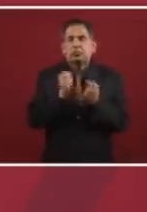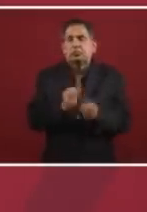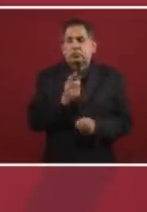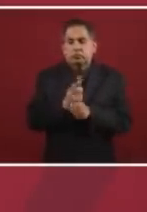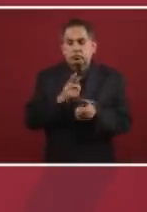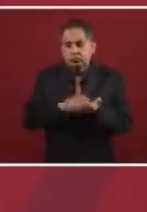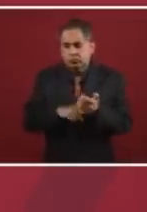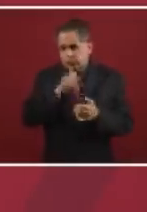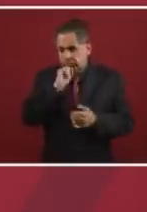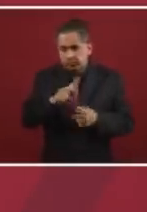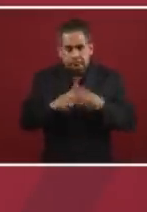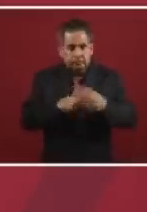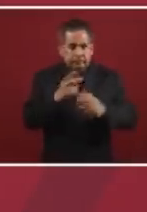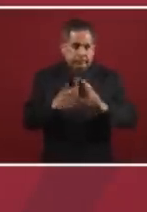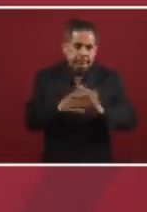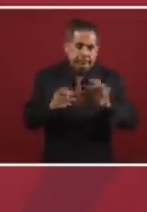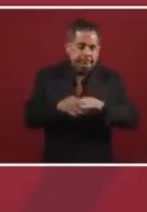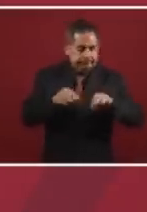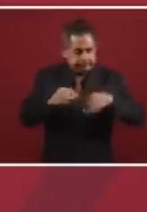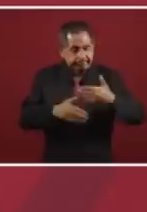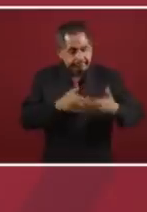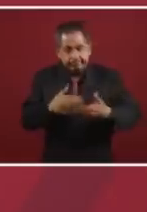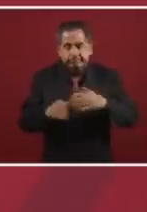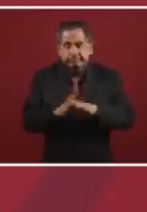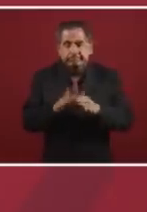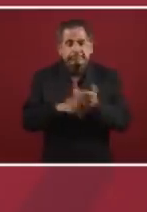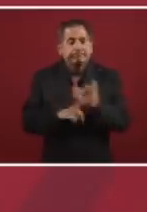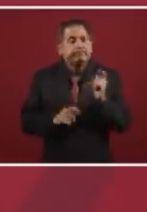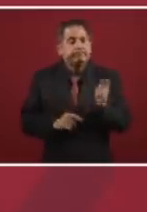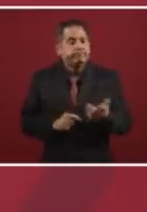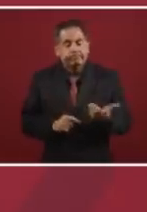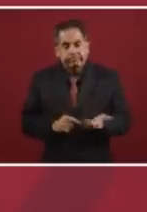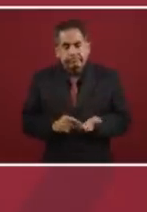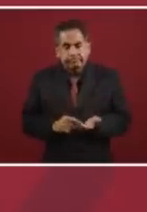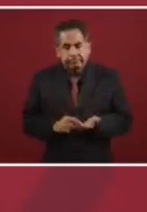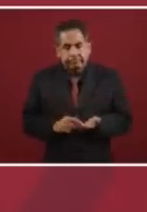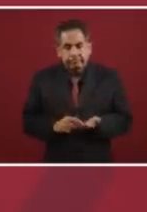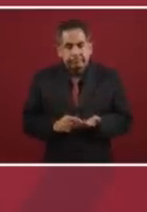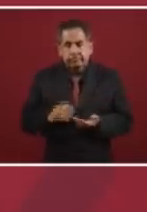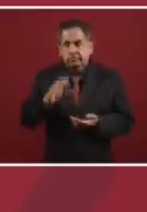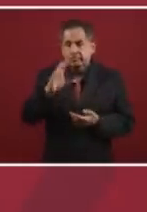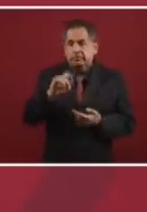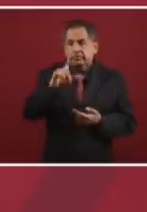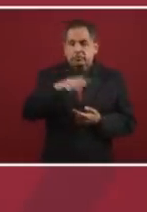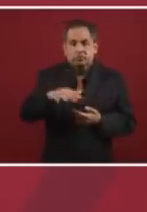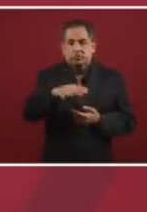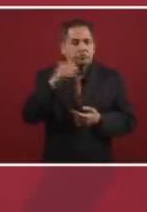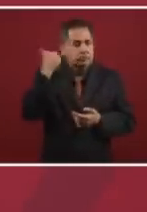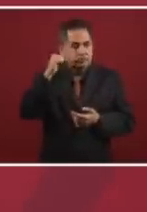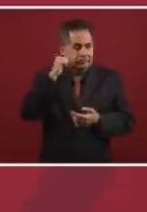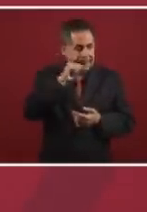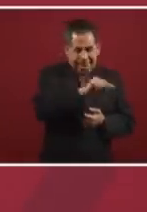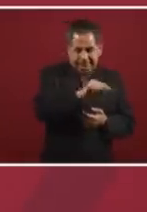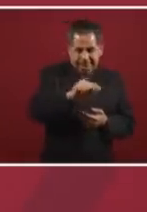estamos trabajando en las colonias de acapulco